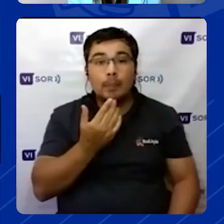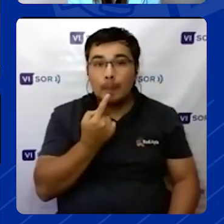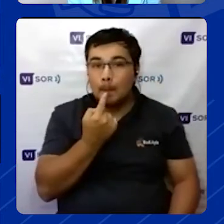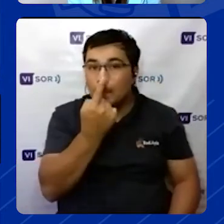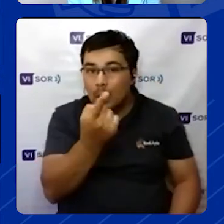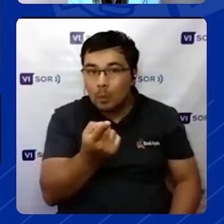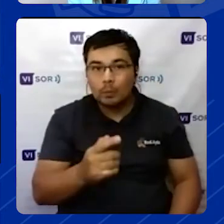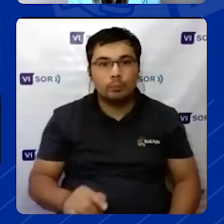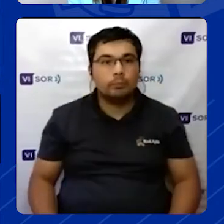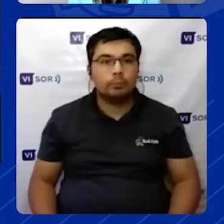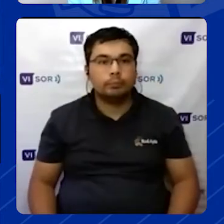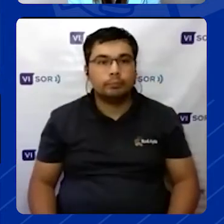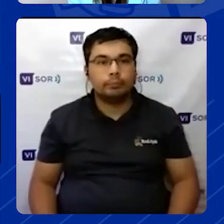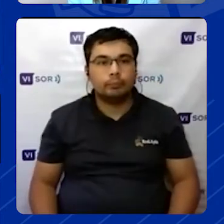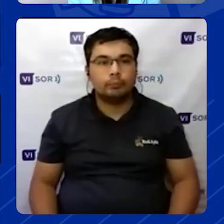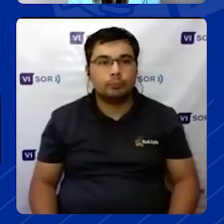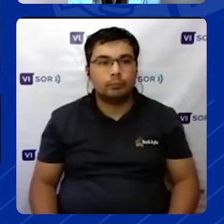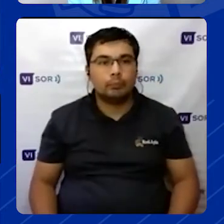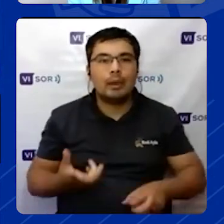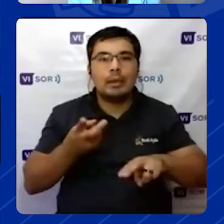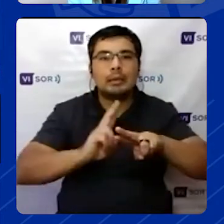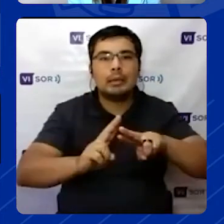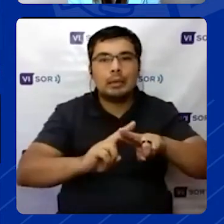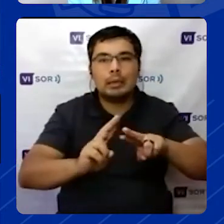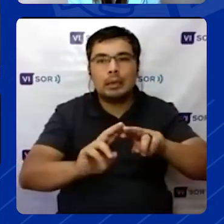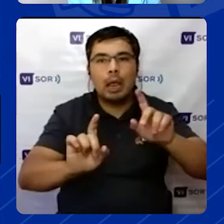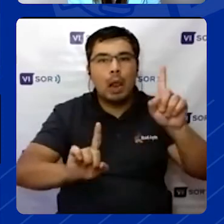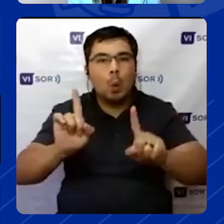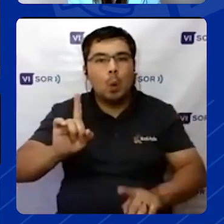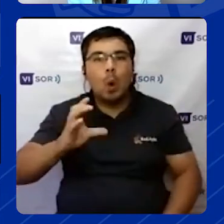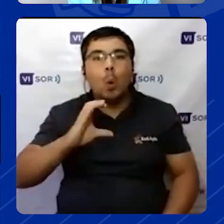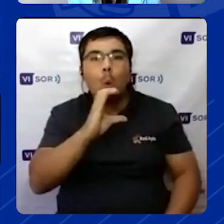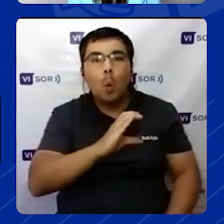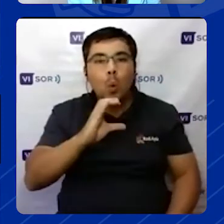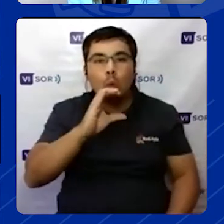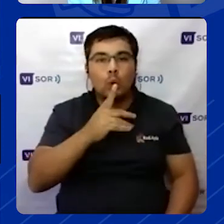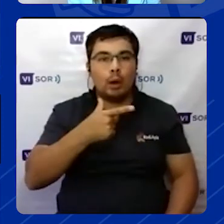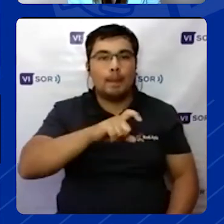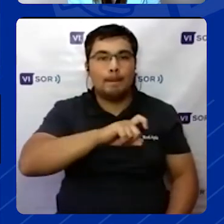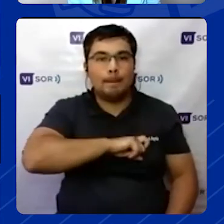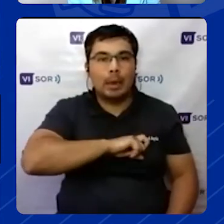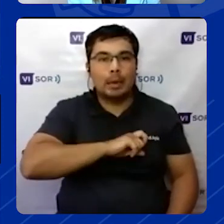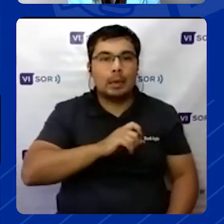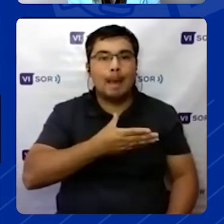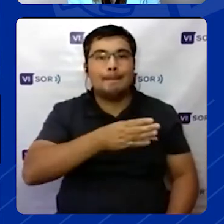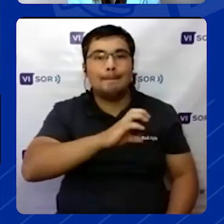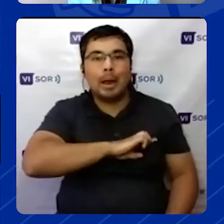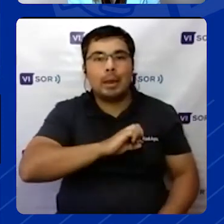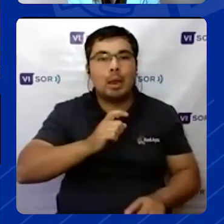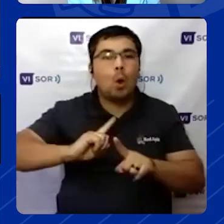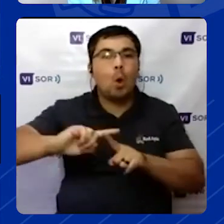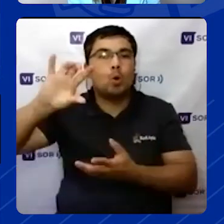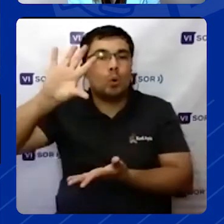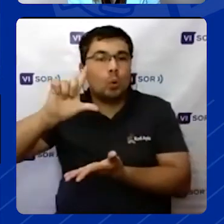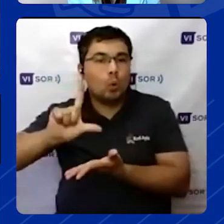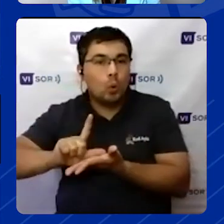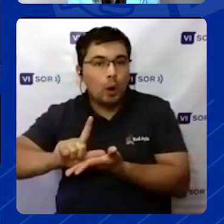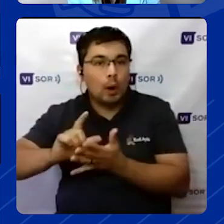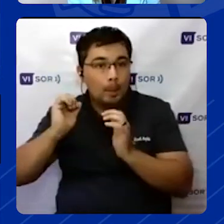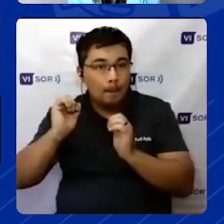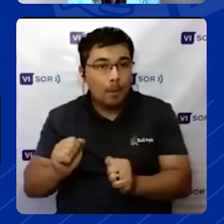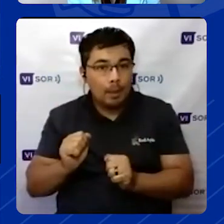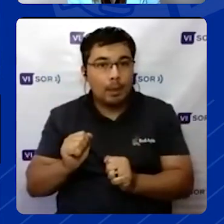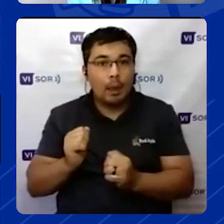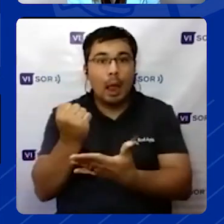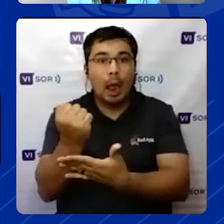uno realiza uno de los cursos en España o en otro lugar, ¿sirve también para el caso de Chile, para